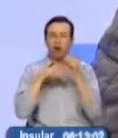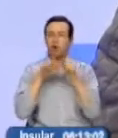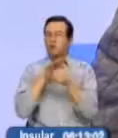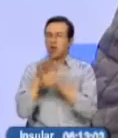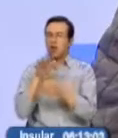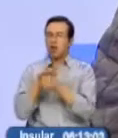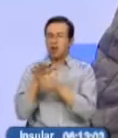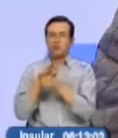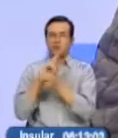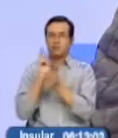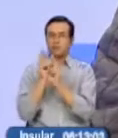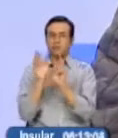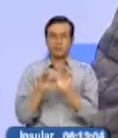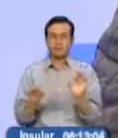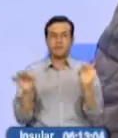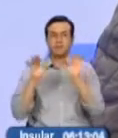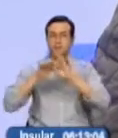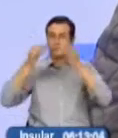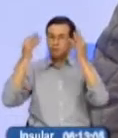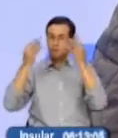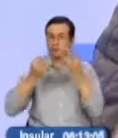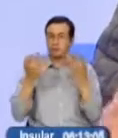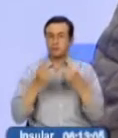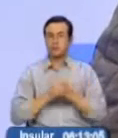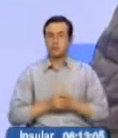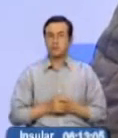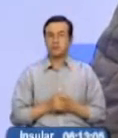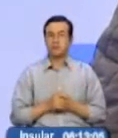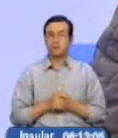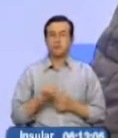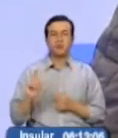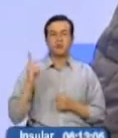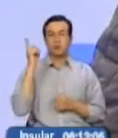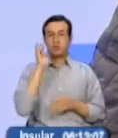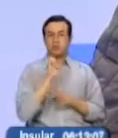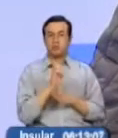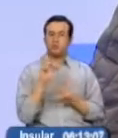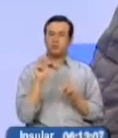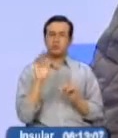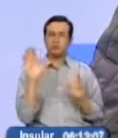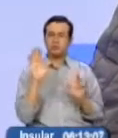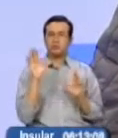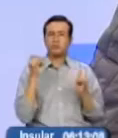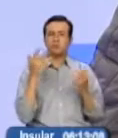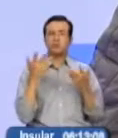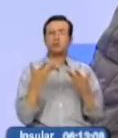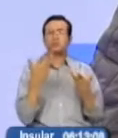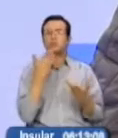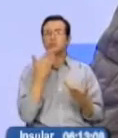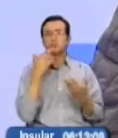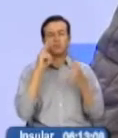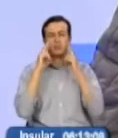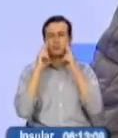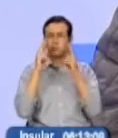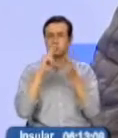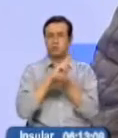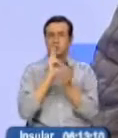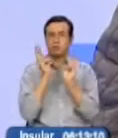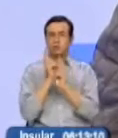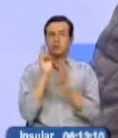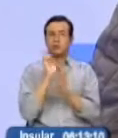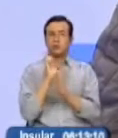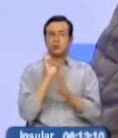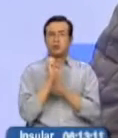desprestigiar una de las reformas más importantes, ya no solo del Ecuador, ¿no? Este momento está siendo reconocida la reforma del